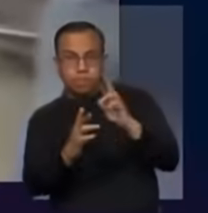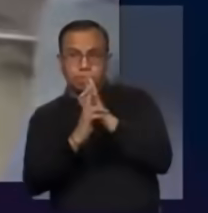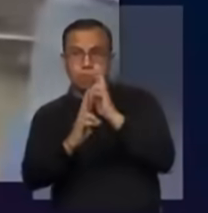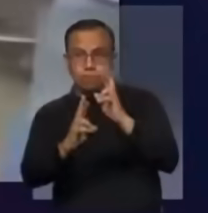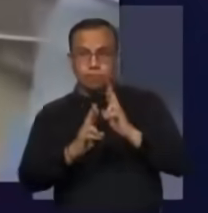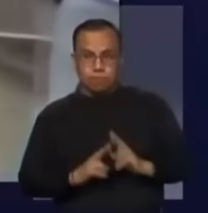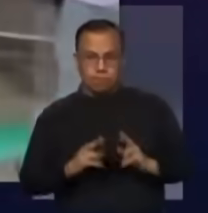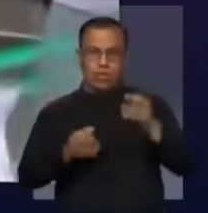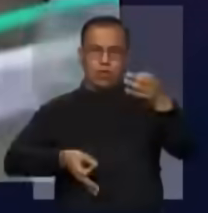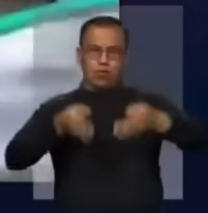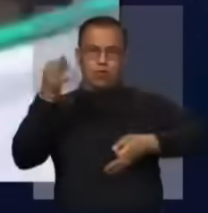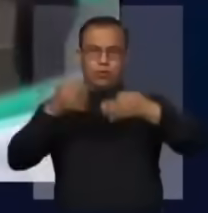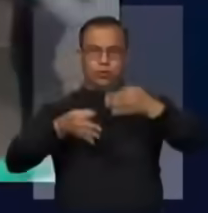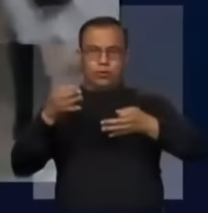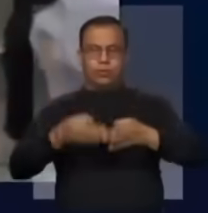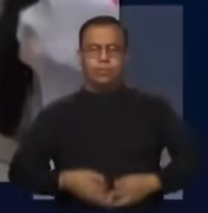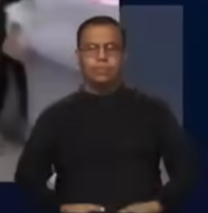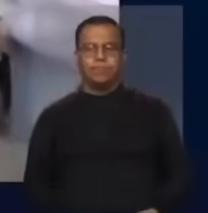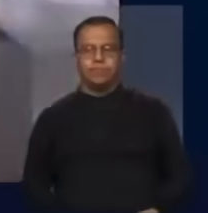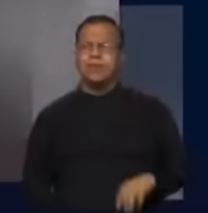del Palacio de Justicia.